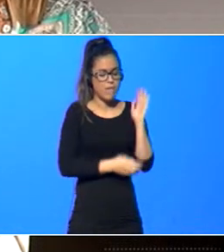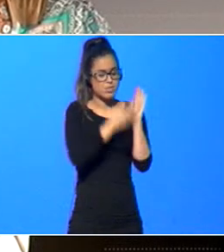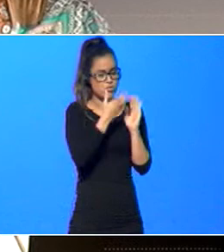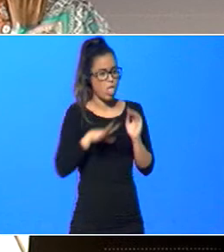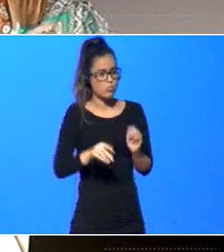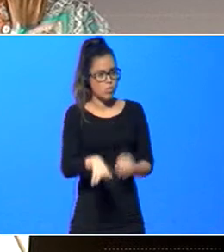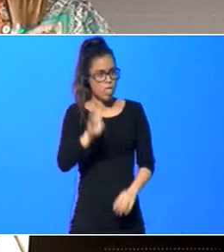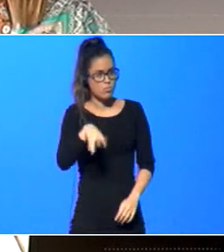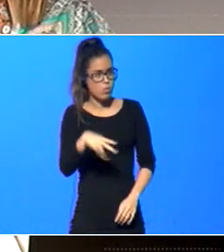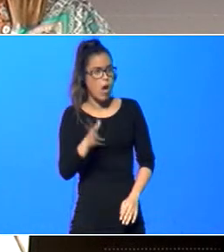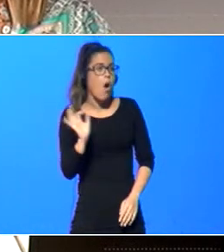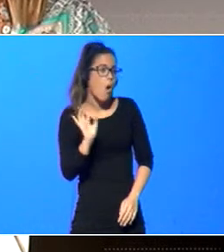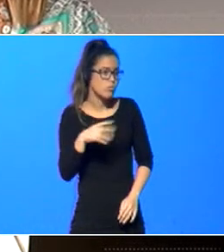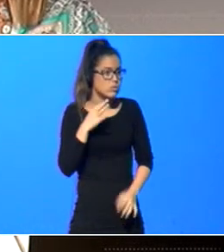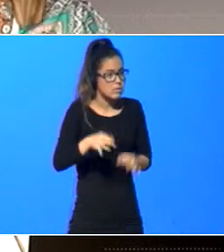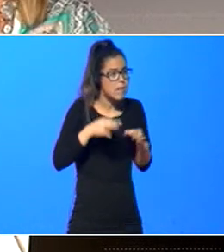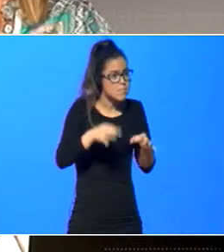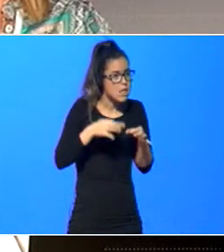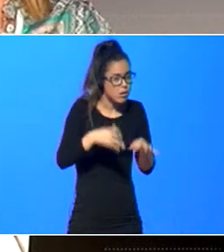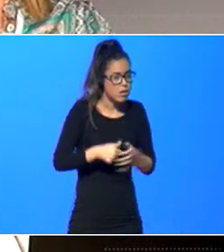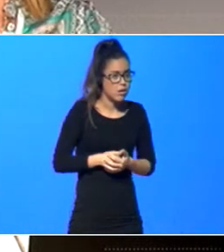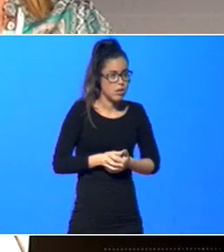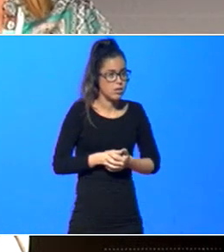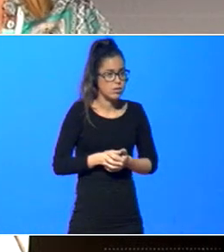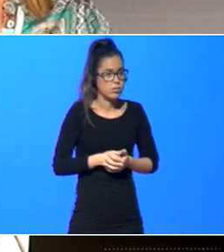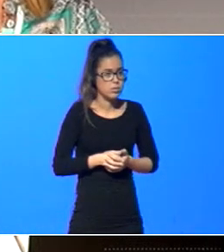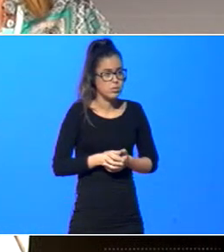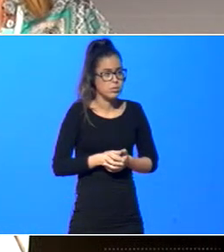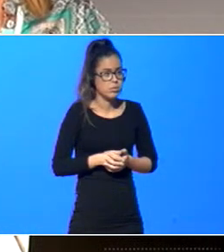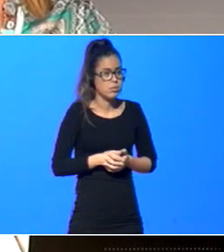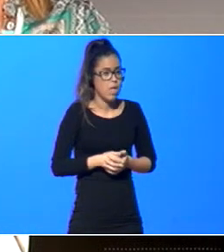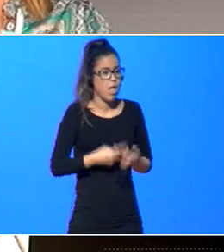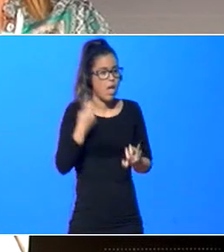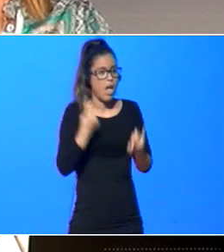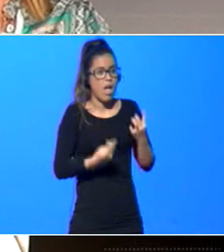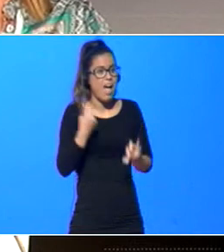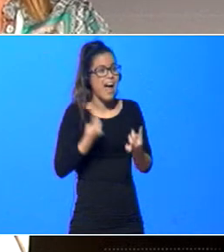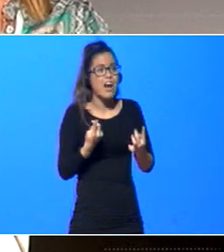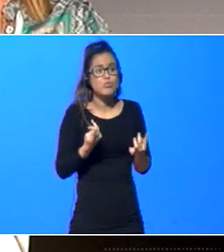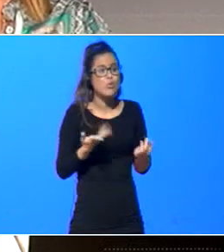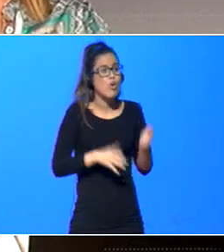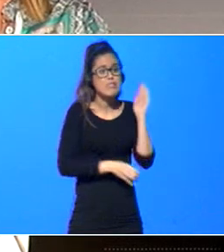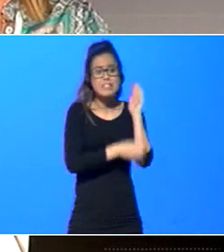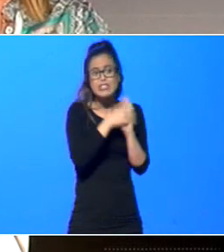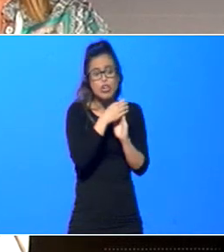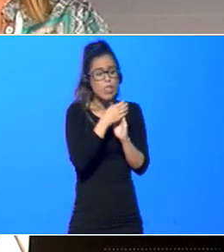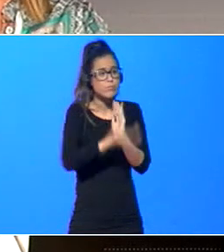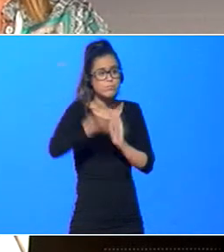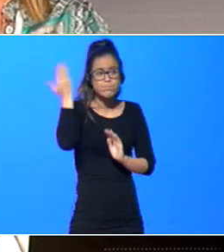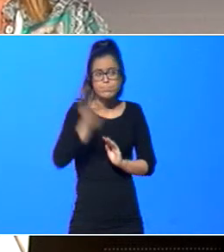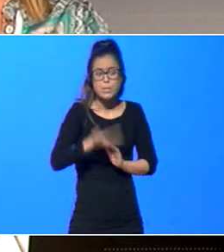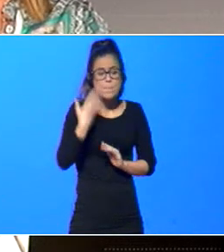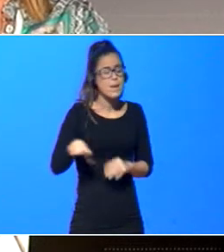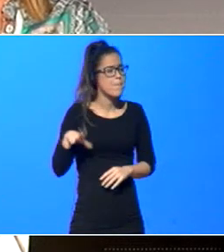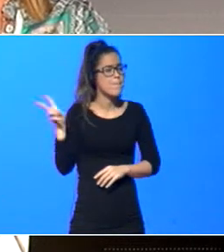los usaremos siempre? Es imprescindible para algunos tener ascensores, pero es útil a